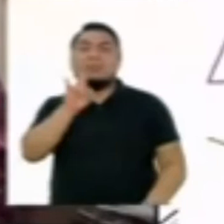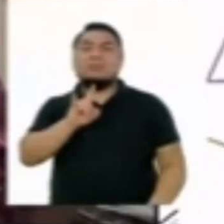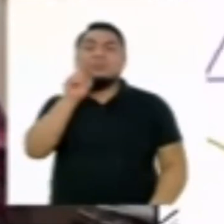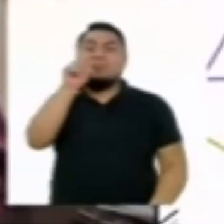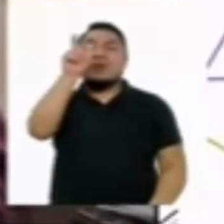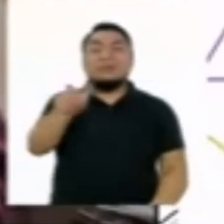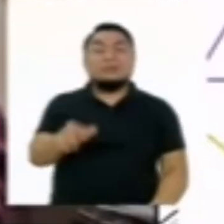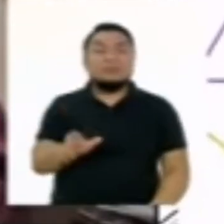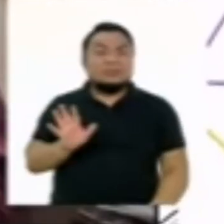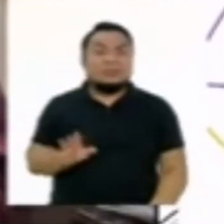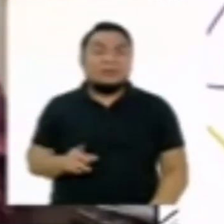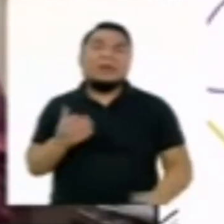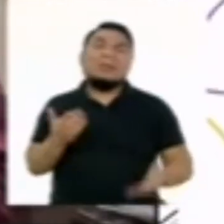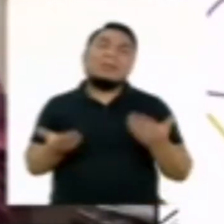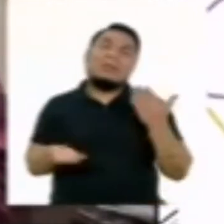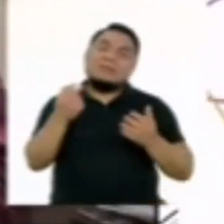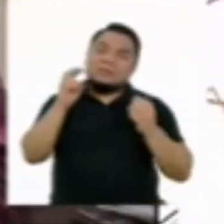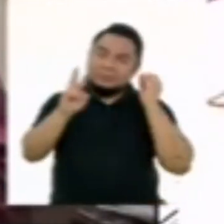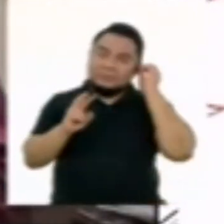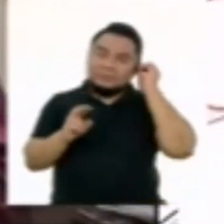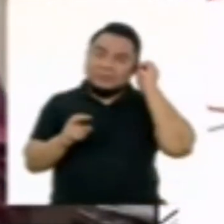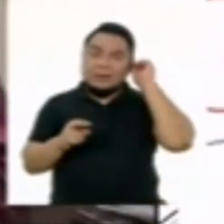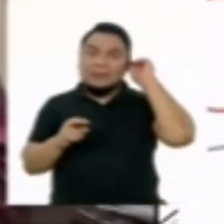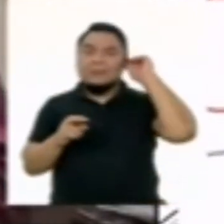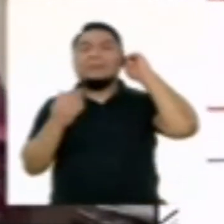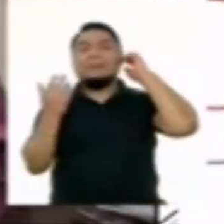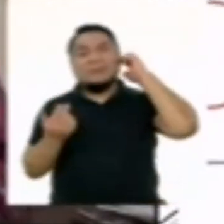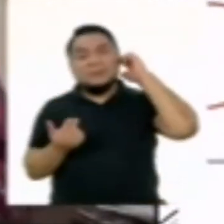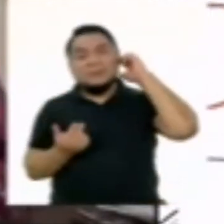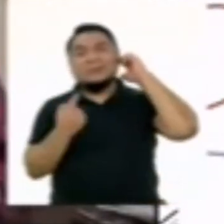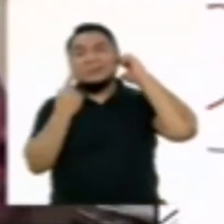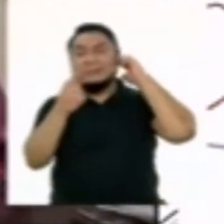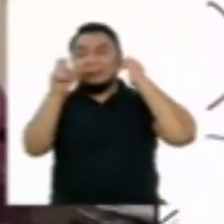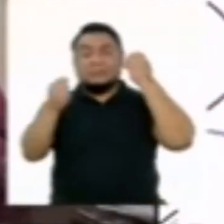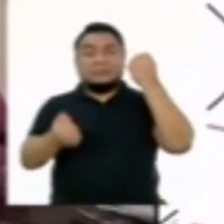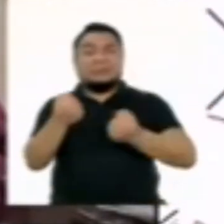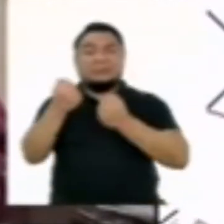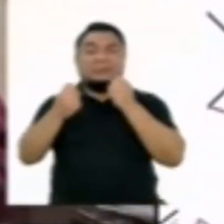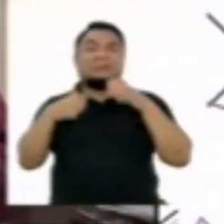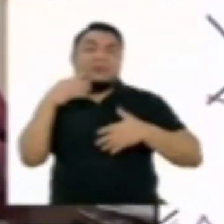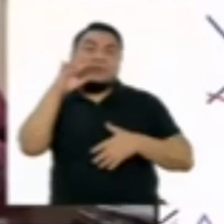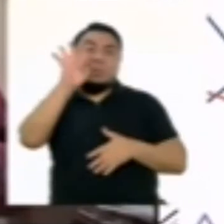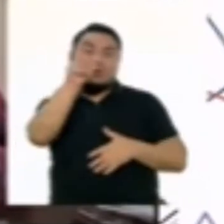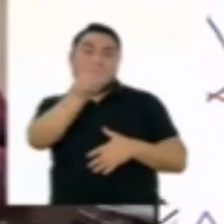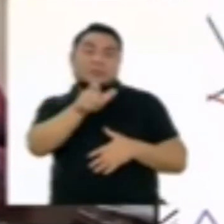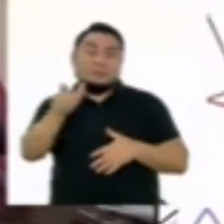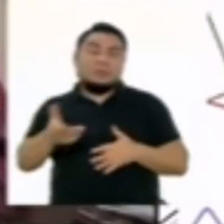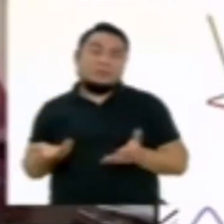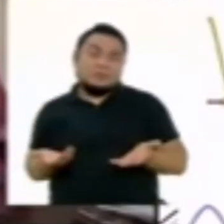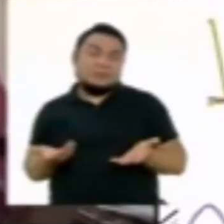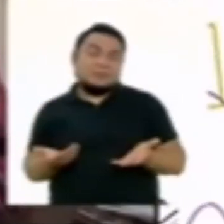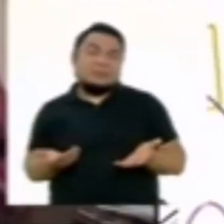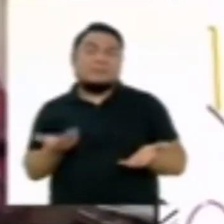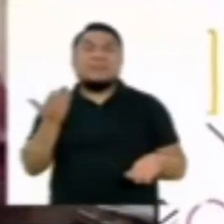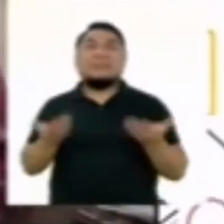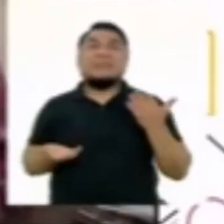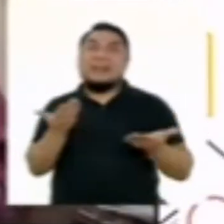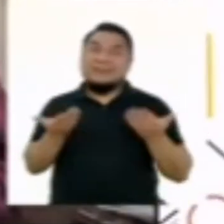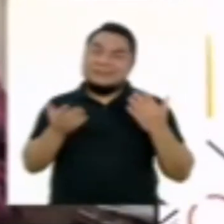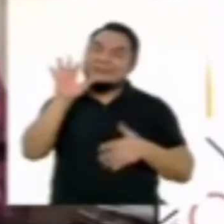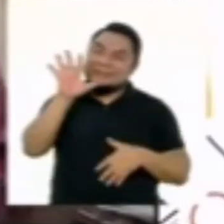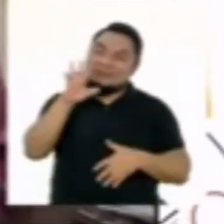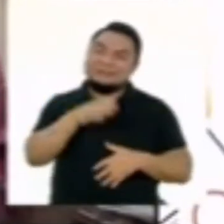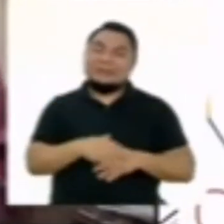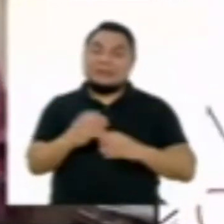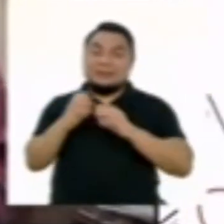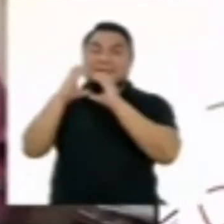puede ir una persona, tal vez dos. Pero en cambio en un auto podemos ir 4, tal vez 5,